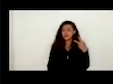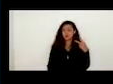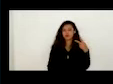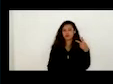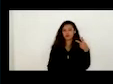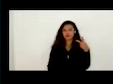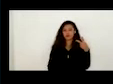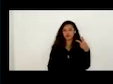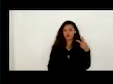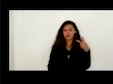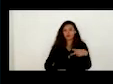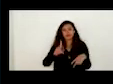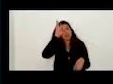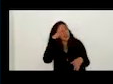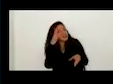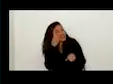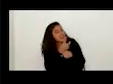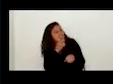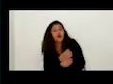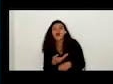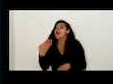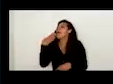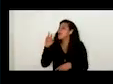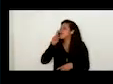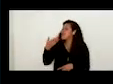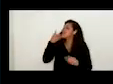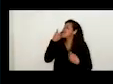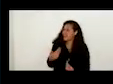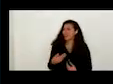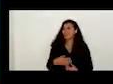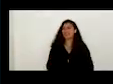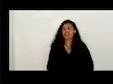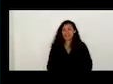El segundo. Excelente, excelente las respuestas. Sí, el